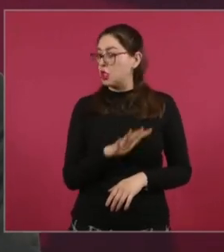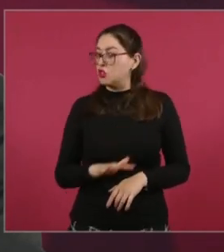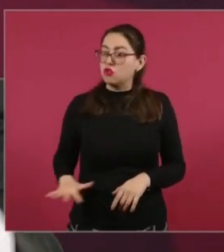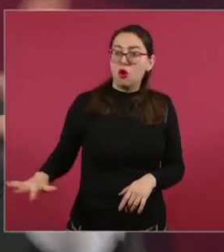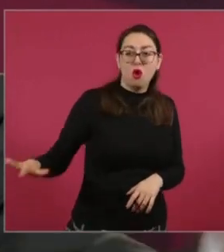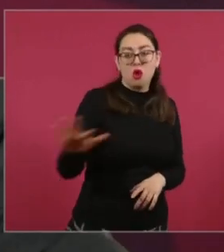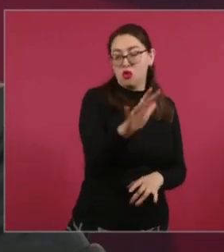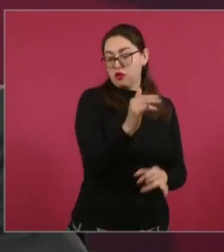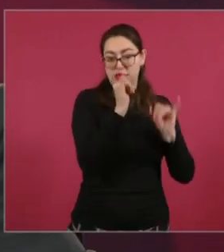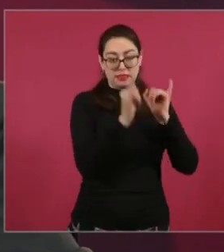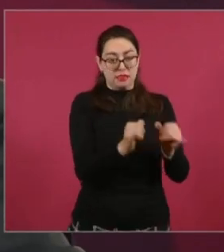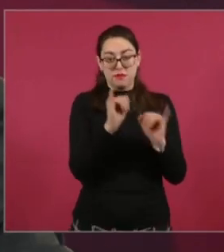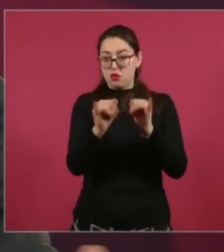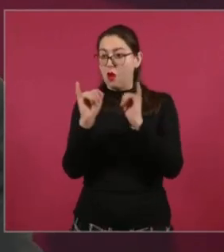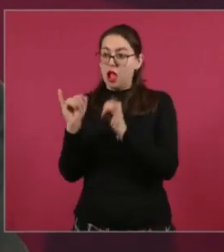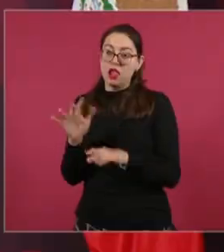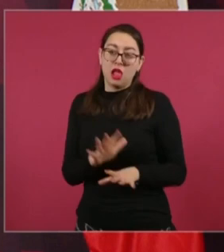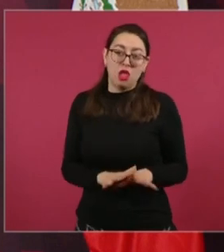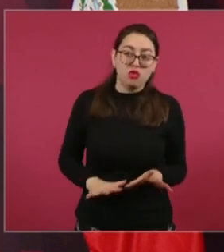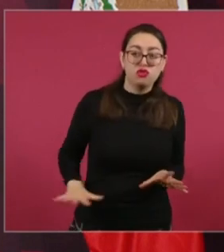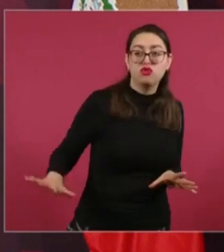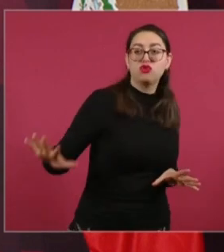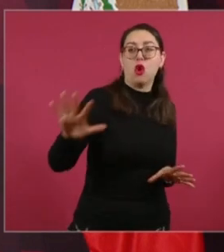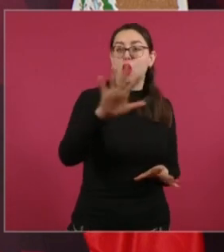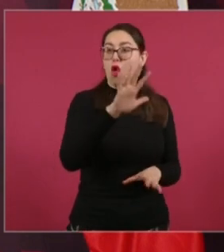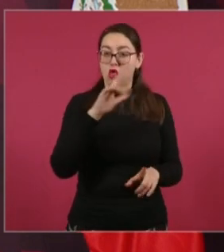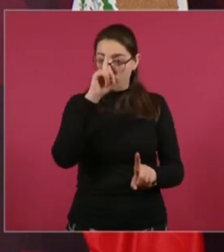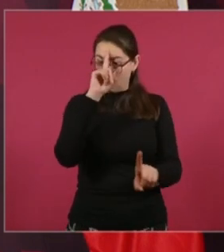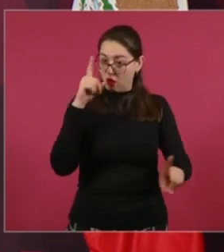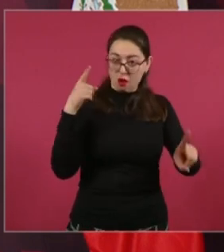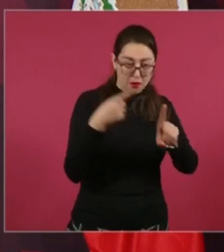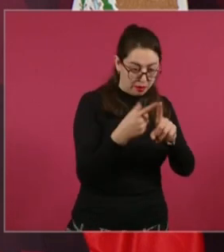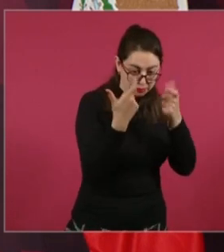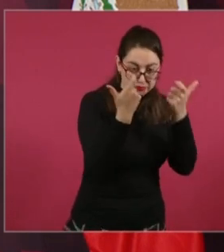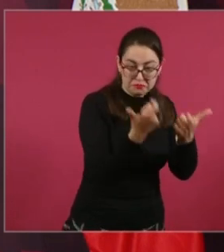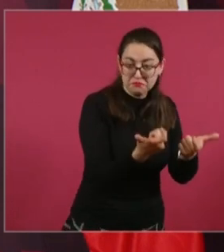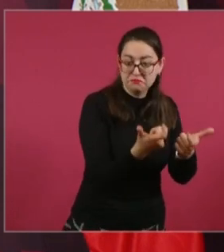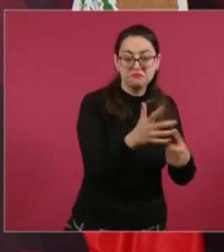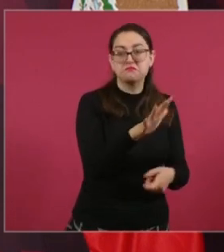Y no pudieron, no han podido.